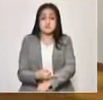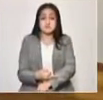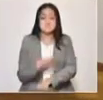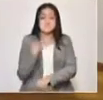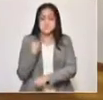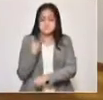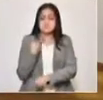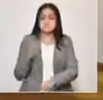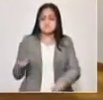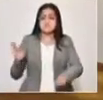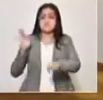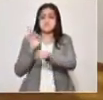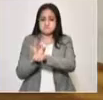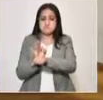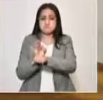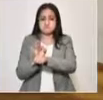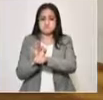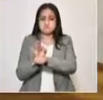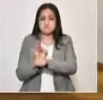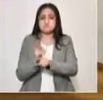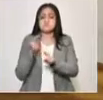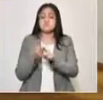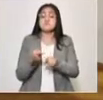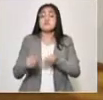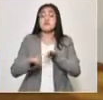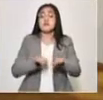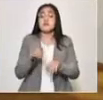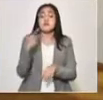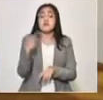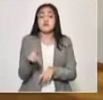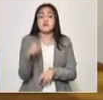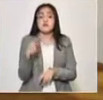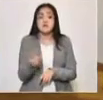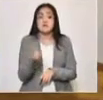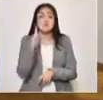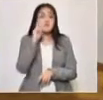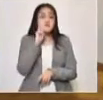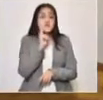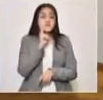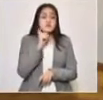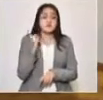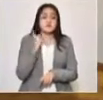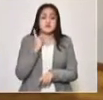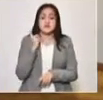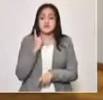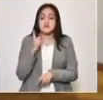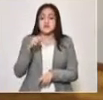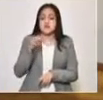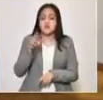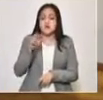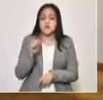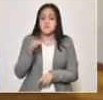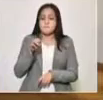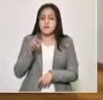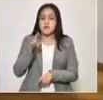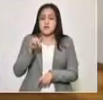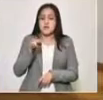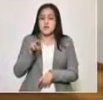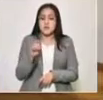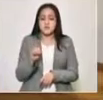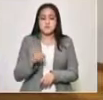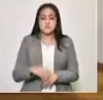mi respaldo y reconocimiento al trabajo de la diputada Nora Merino Escamilla.